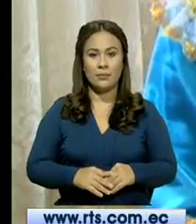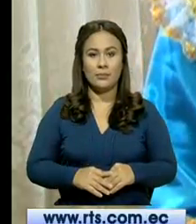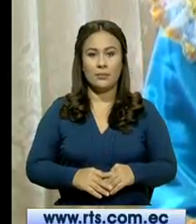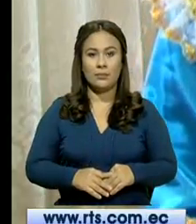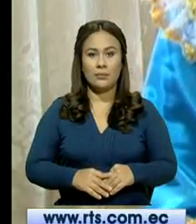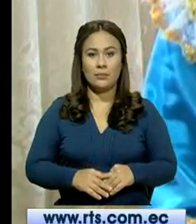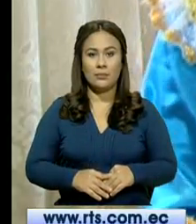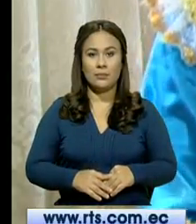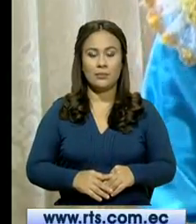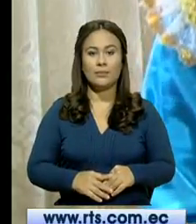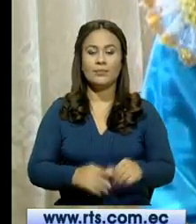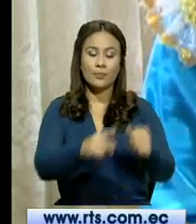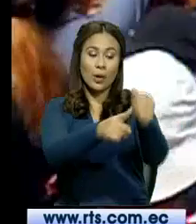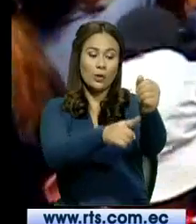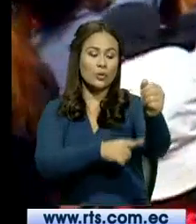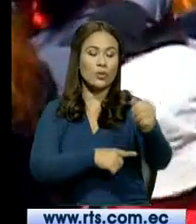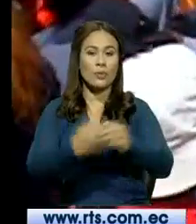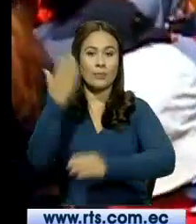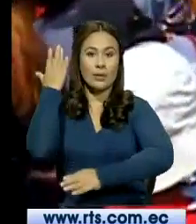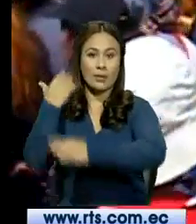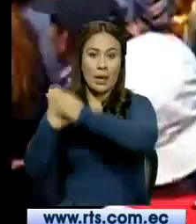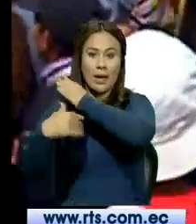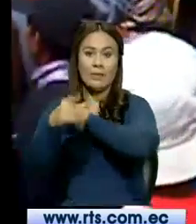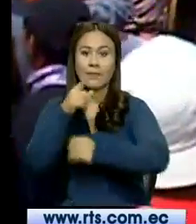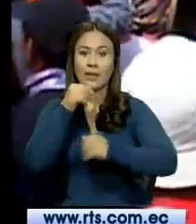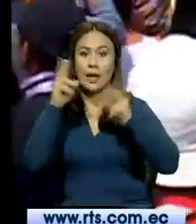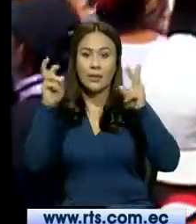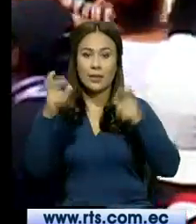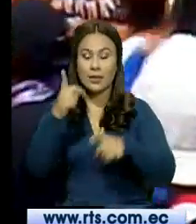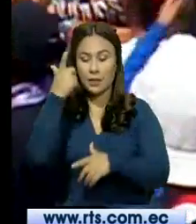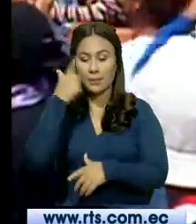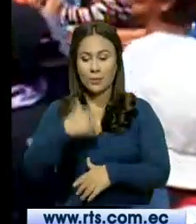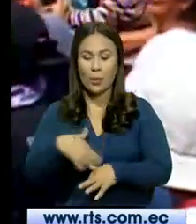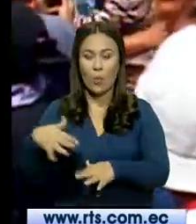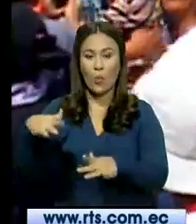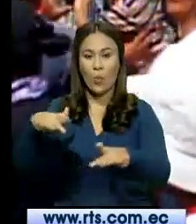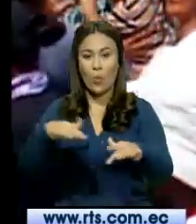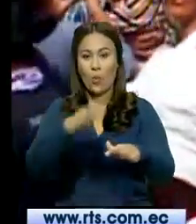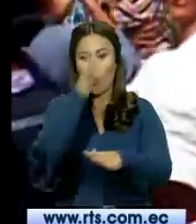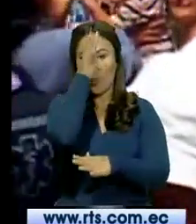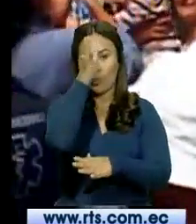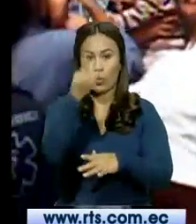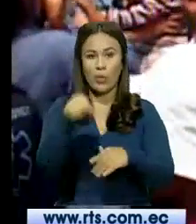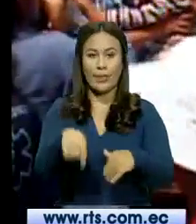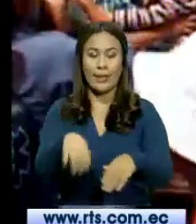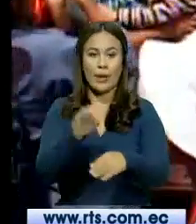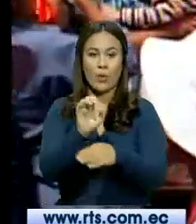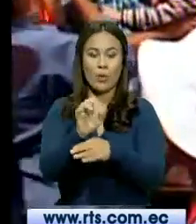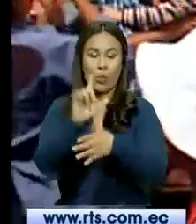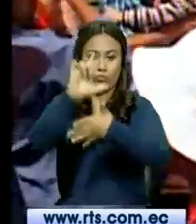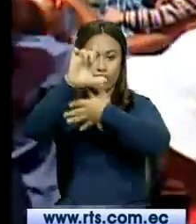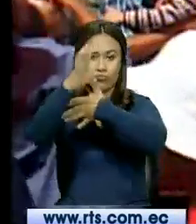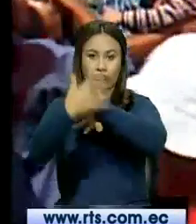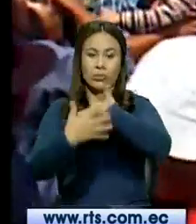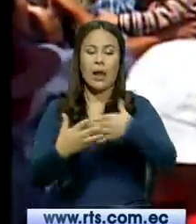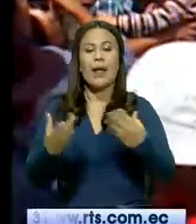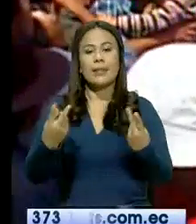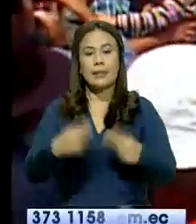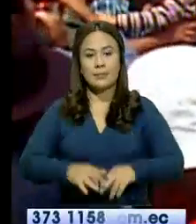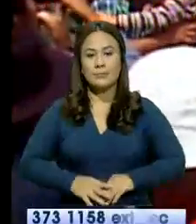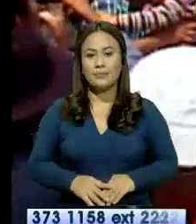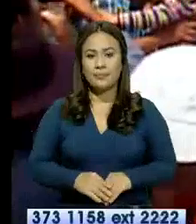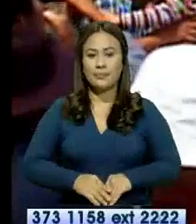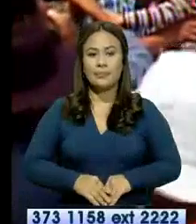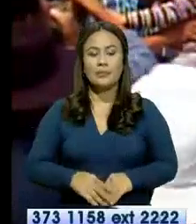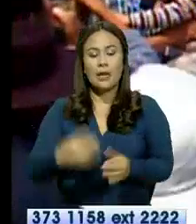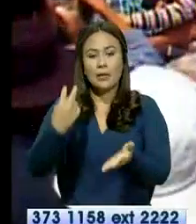Es una de las costumbres más ancestrales que tiene el folclore ecuatoriano y latinoamericano. La fiesta que celebramos